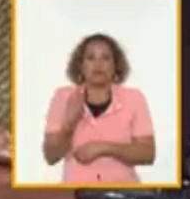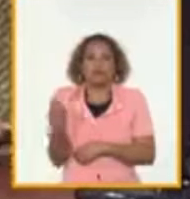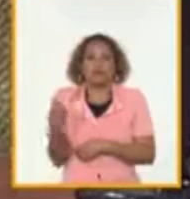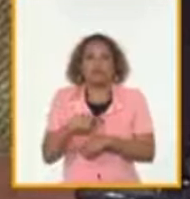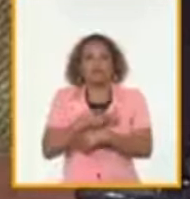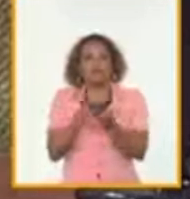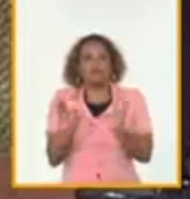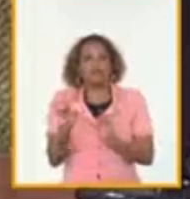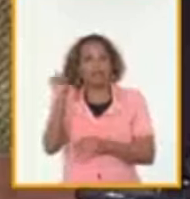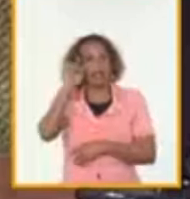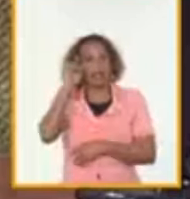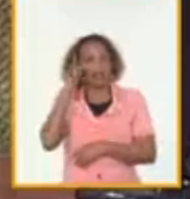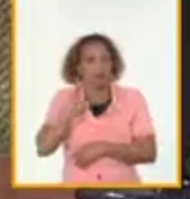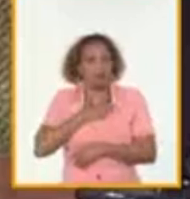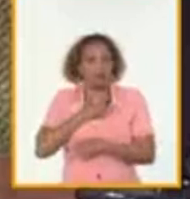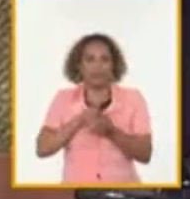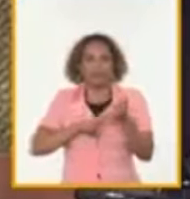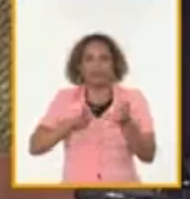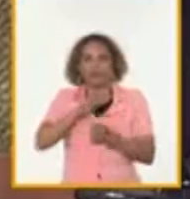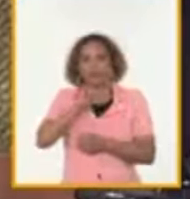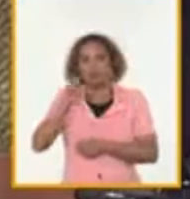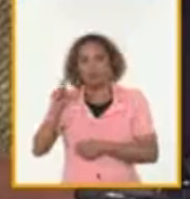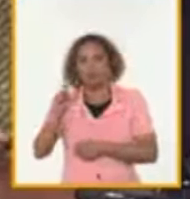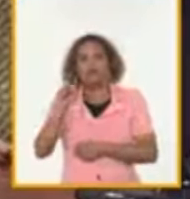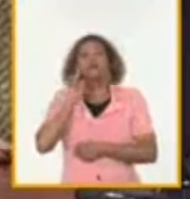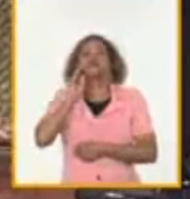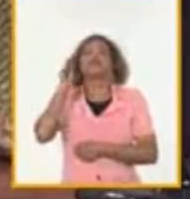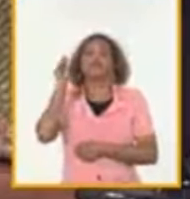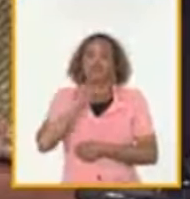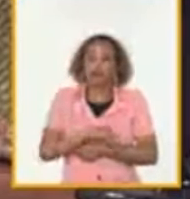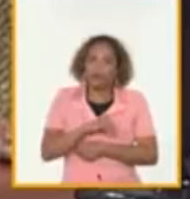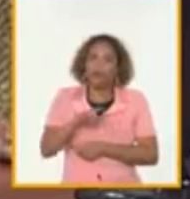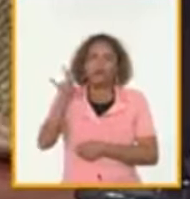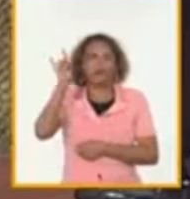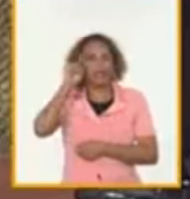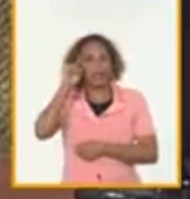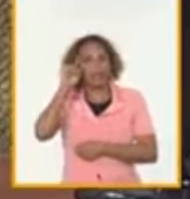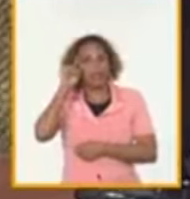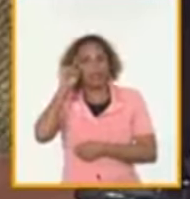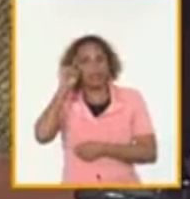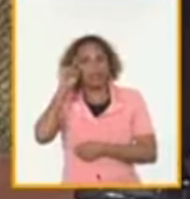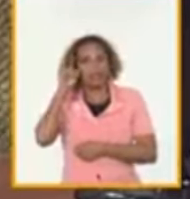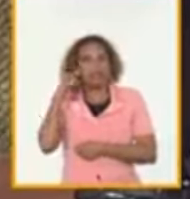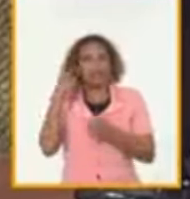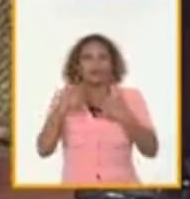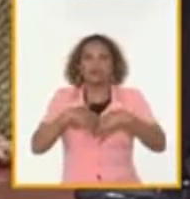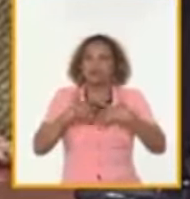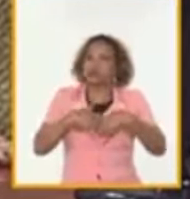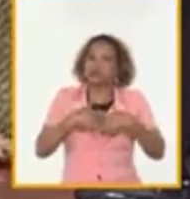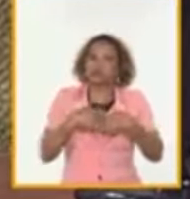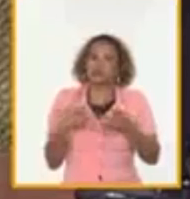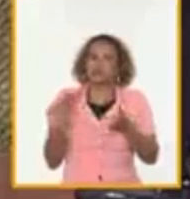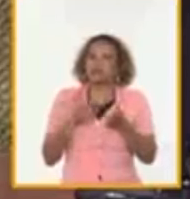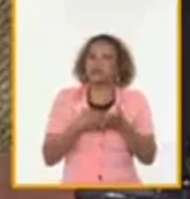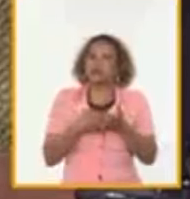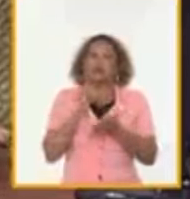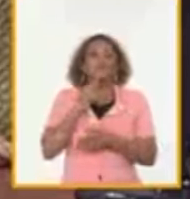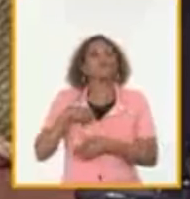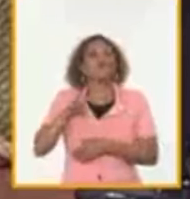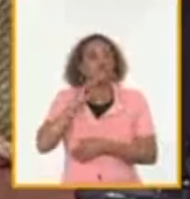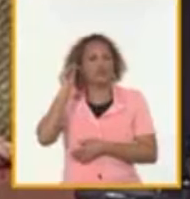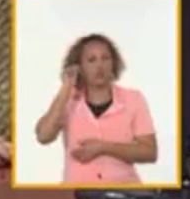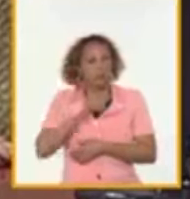leche Sabiendo bien porque realmente lo conocemos que hay leche que no va a la industria eso nosotros lo conocemos